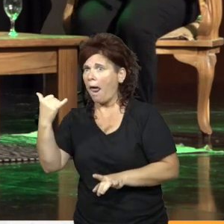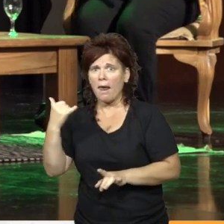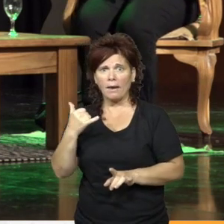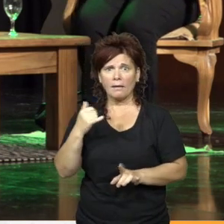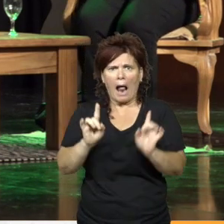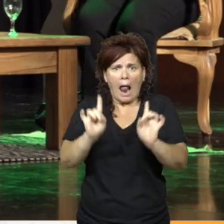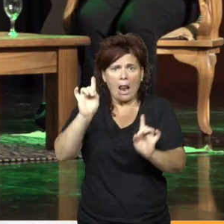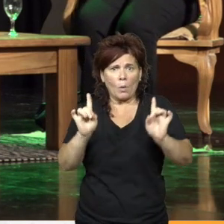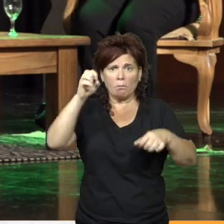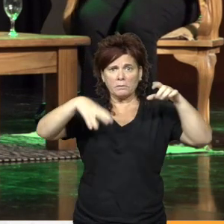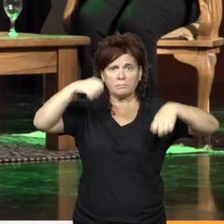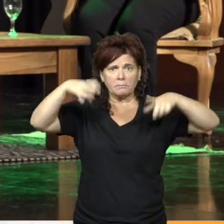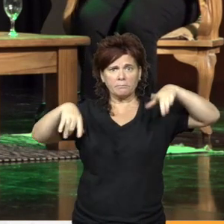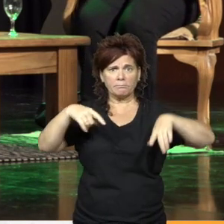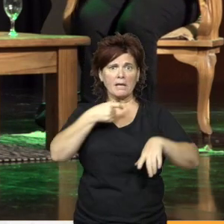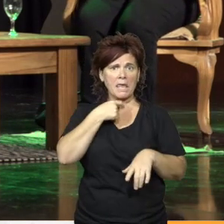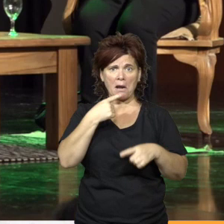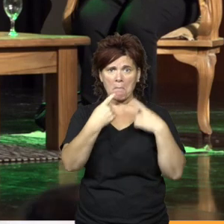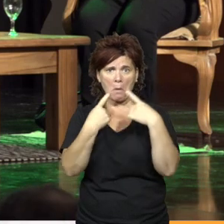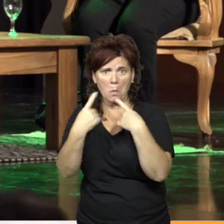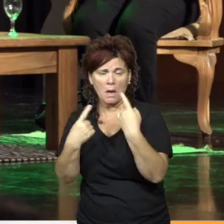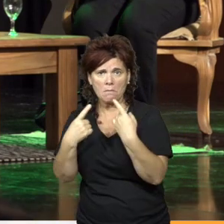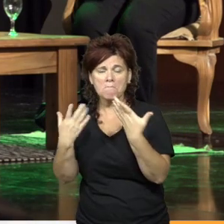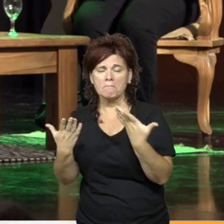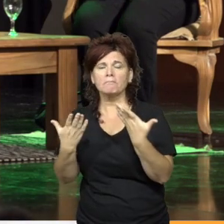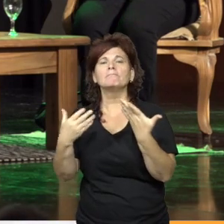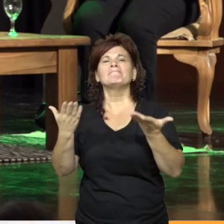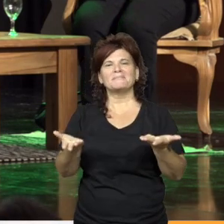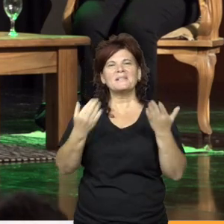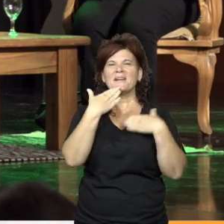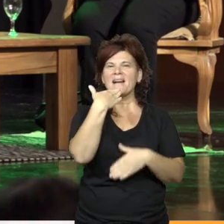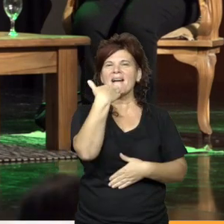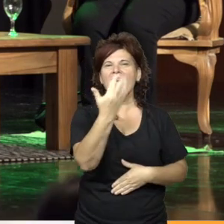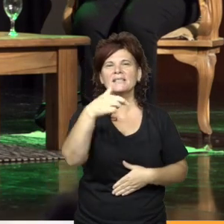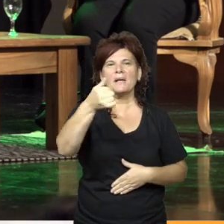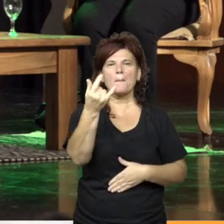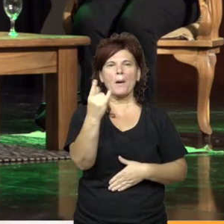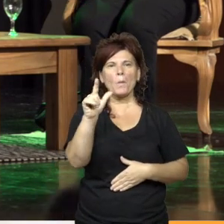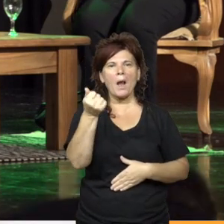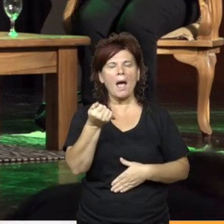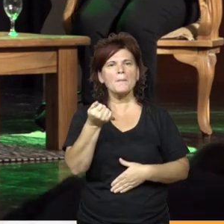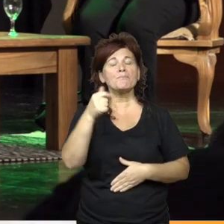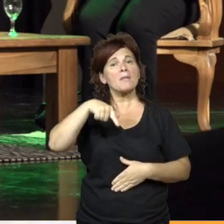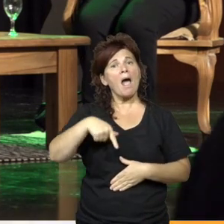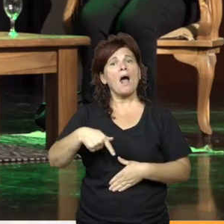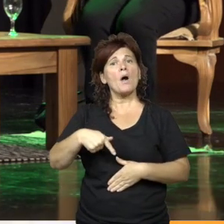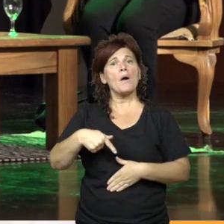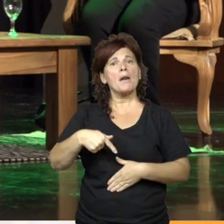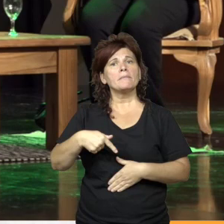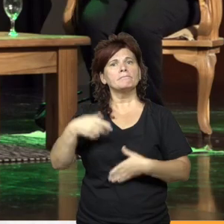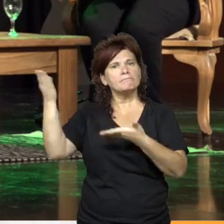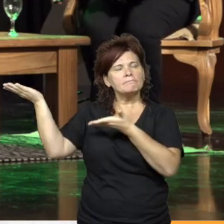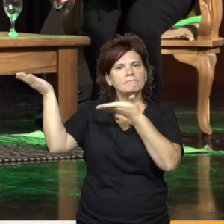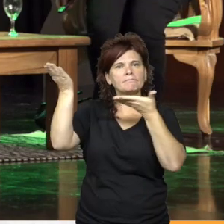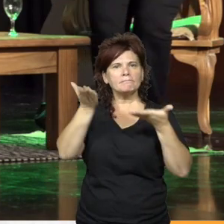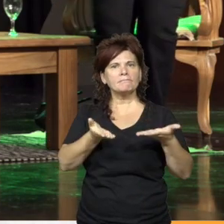de alguno de los asistentes. Bueno, nuevamente muchas gracias, Paula. Ahora vamos a presentar a